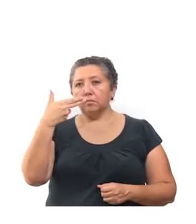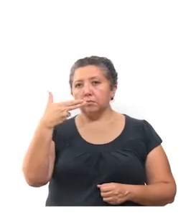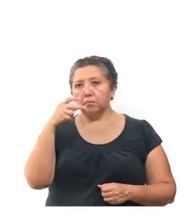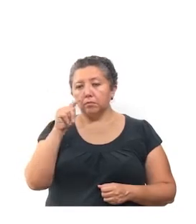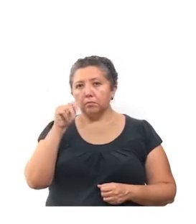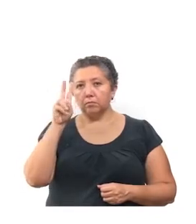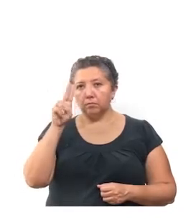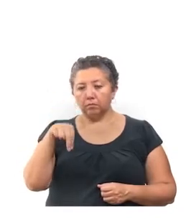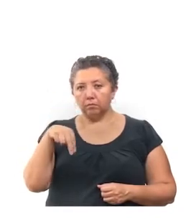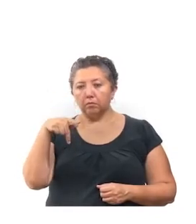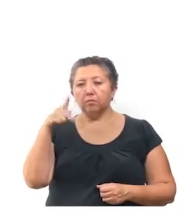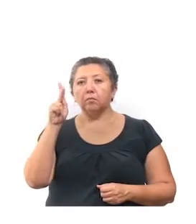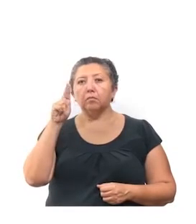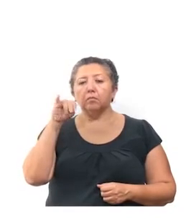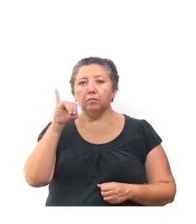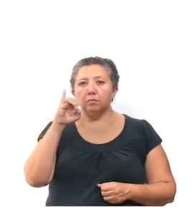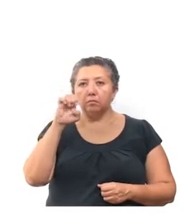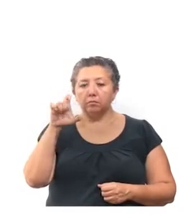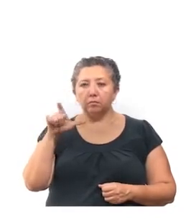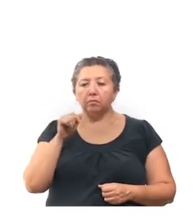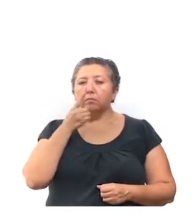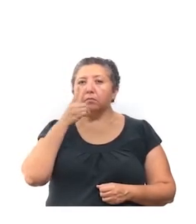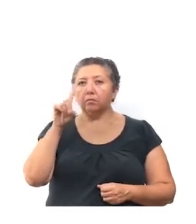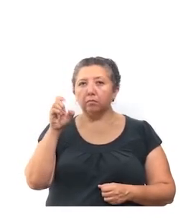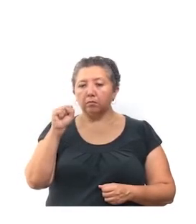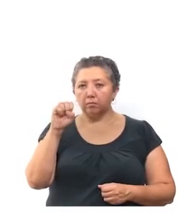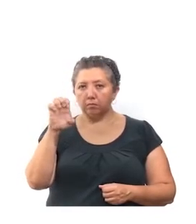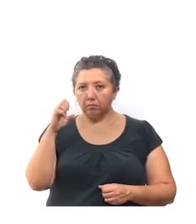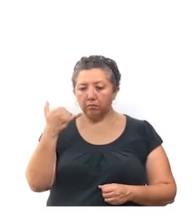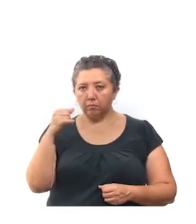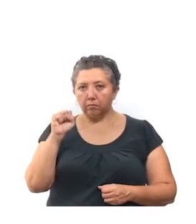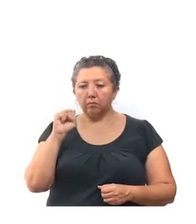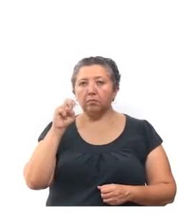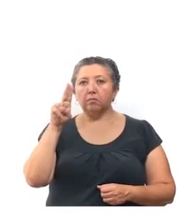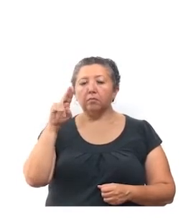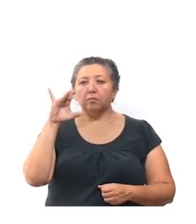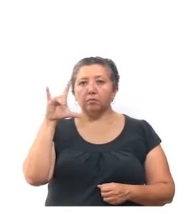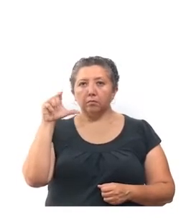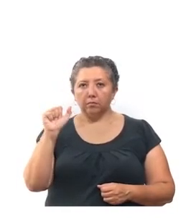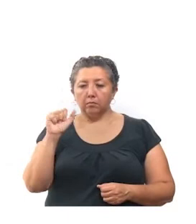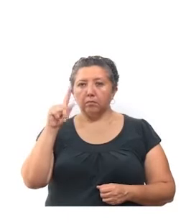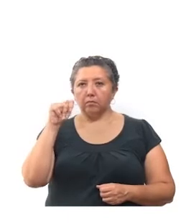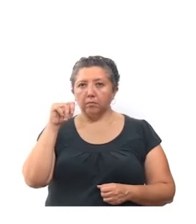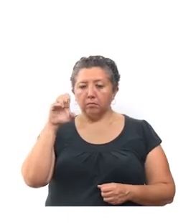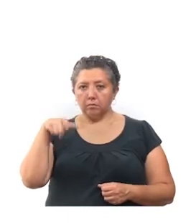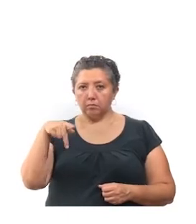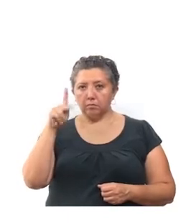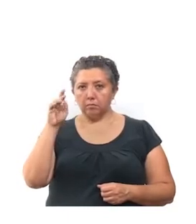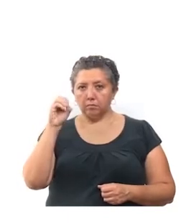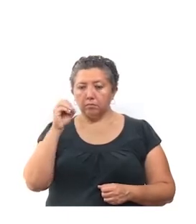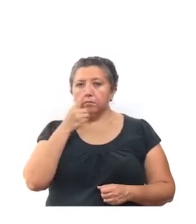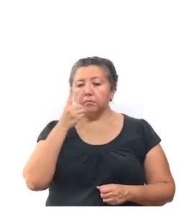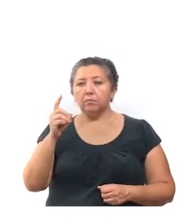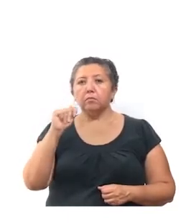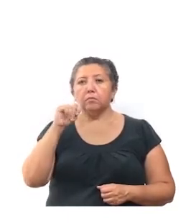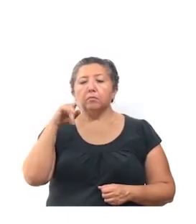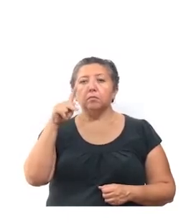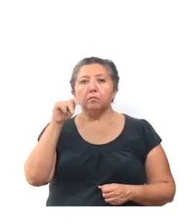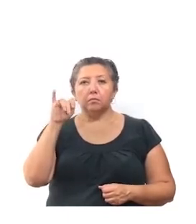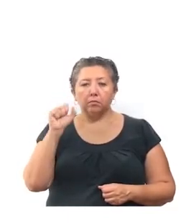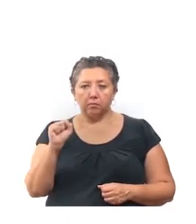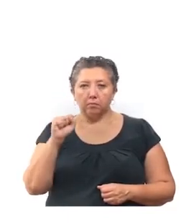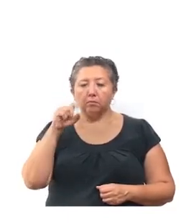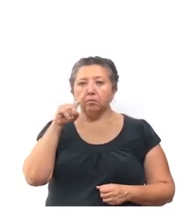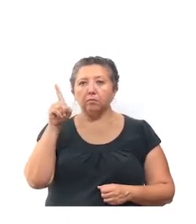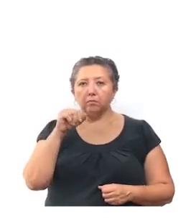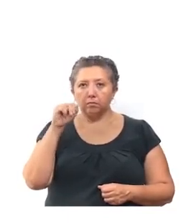Joctún, Jomún, Quinchil, Oscuscap, Sellé, Suquilá, Suma, Tecó, Tecantó, Tequit, Tixpehuan